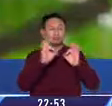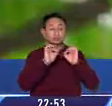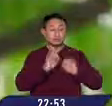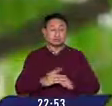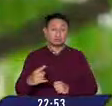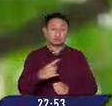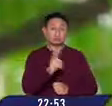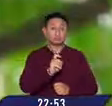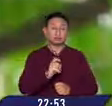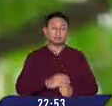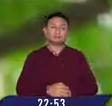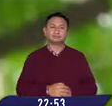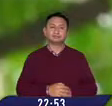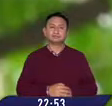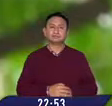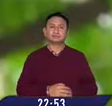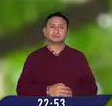aves.